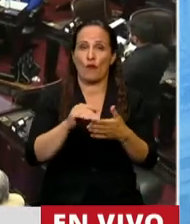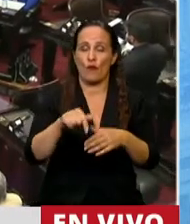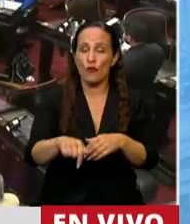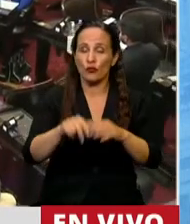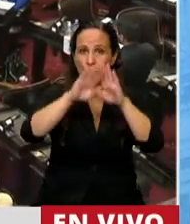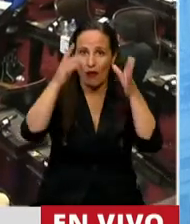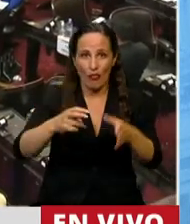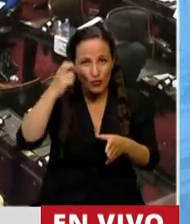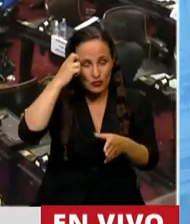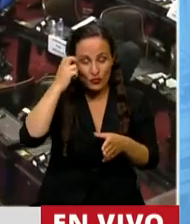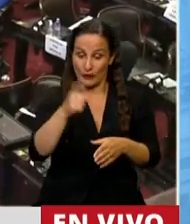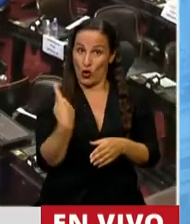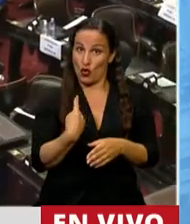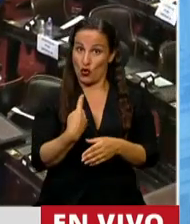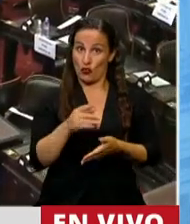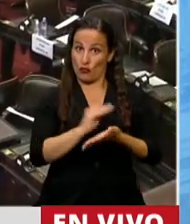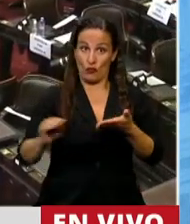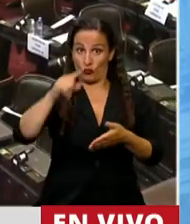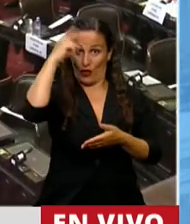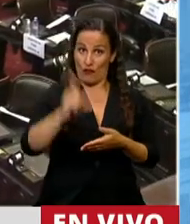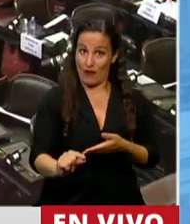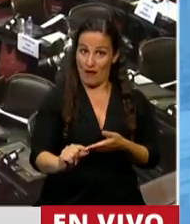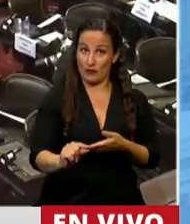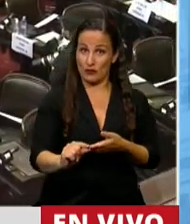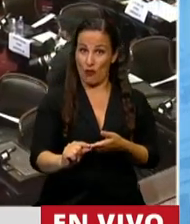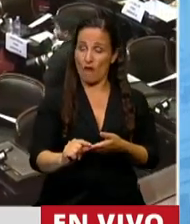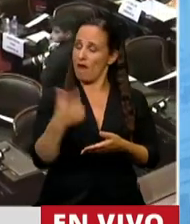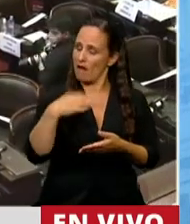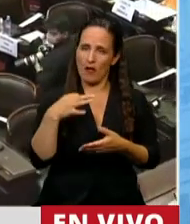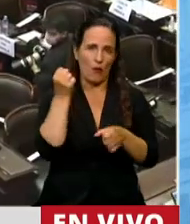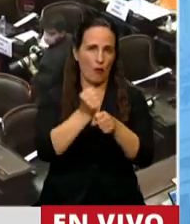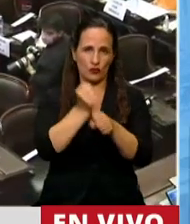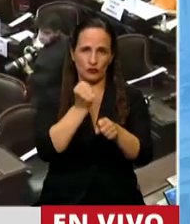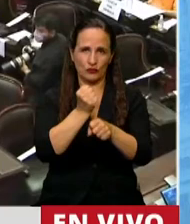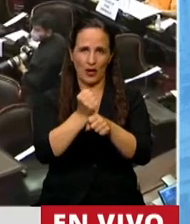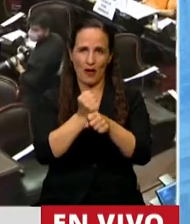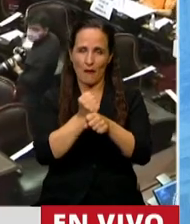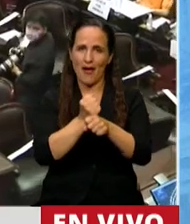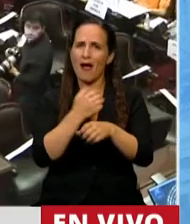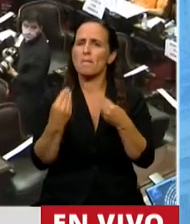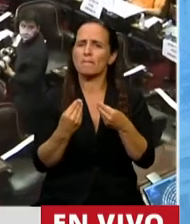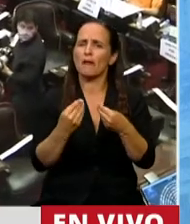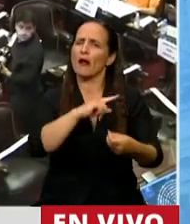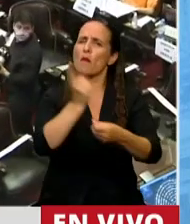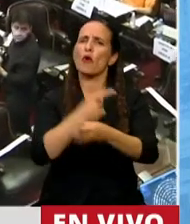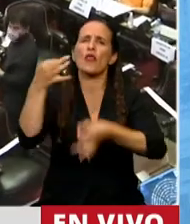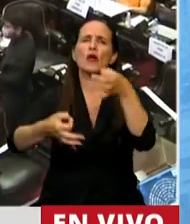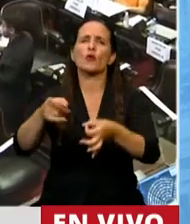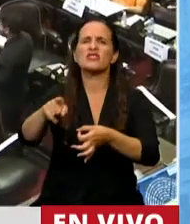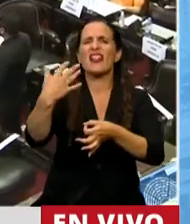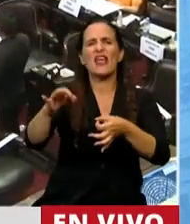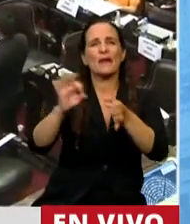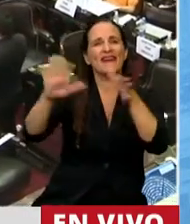recinto que desde nuestro lugar como legisladores nacionales trabajemos para devolverle al Poder Judicial la